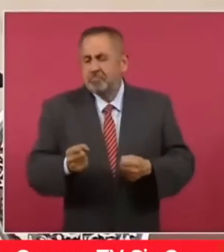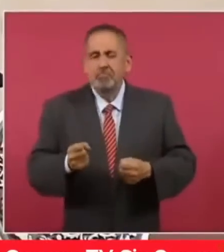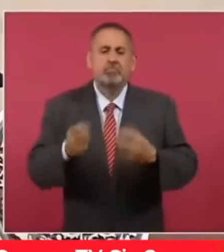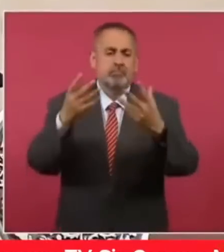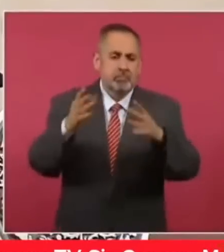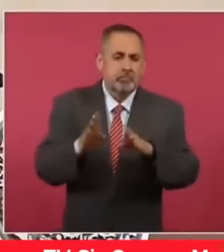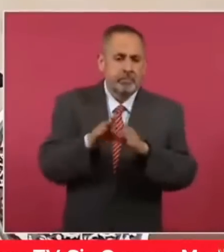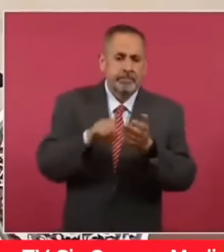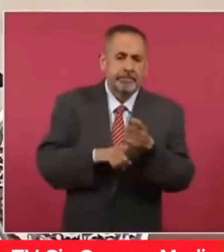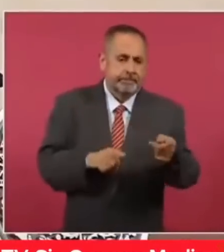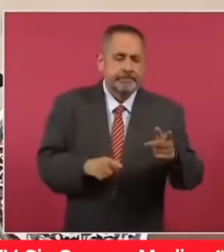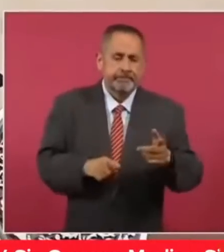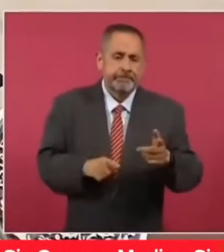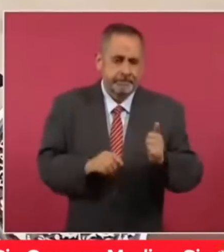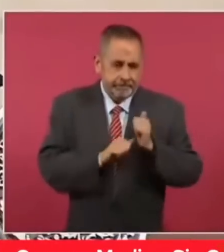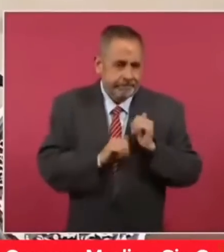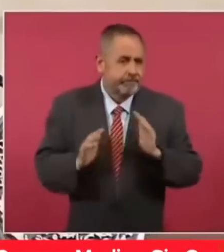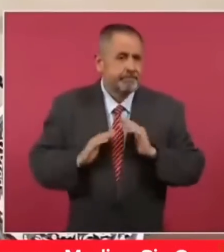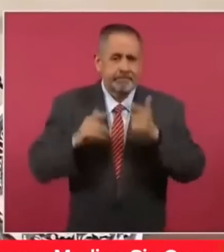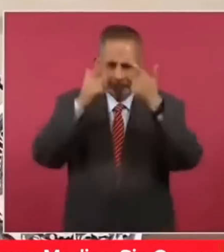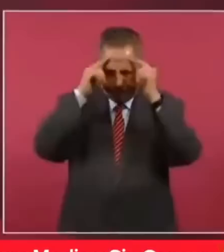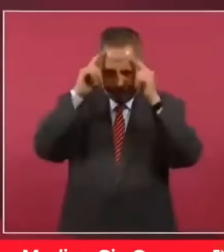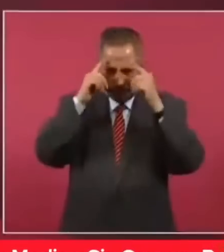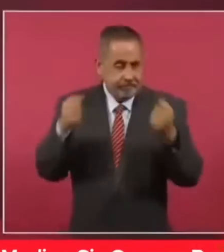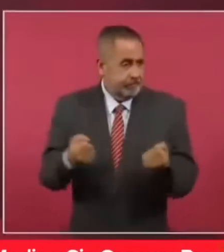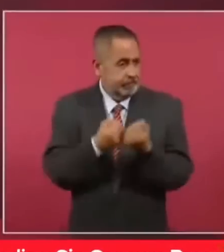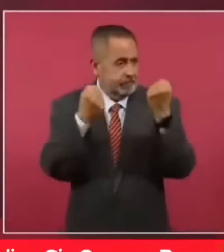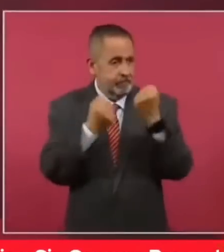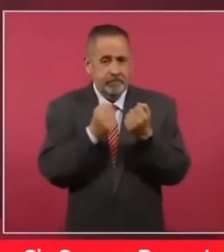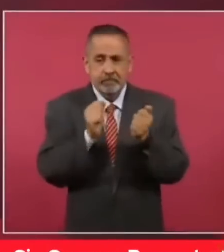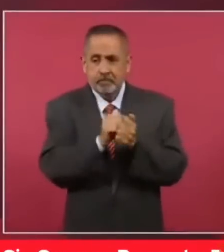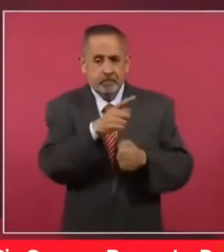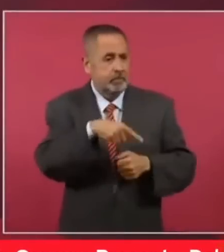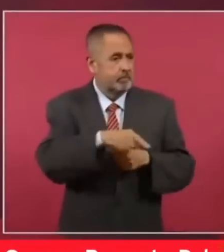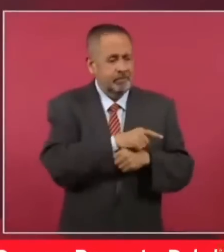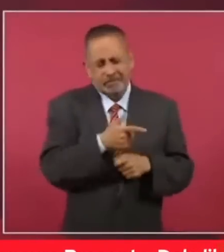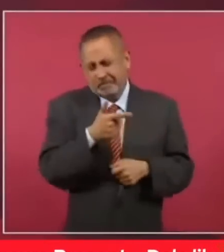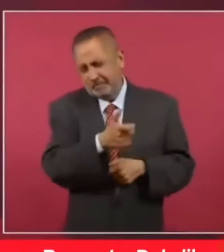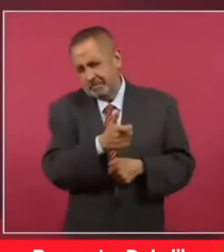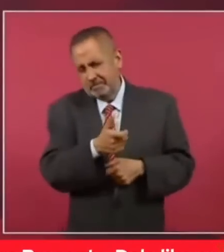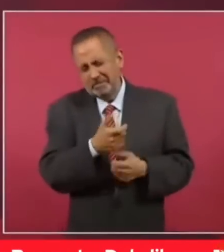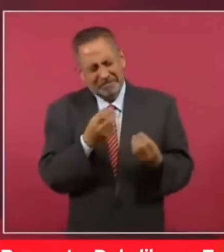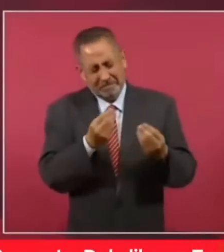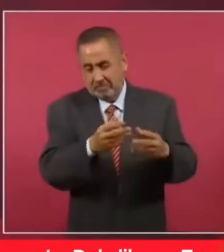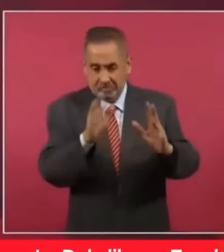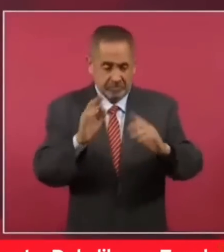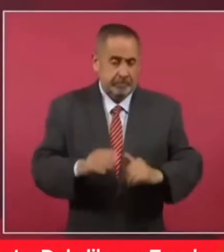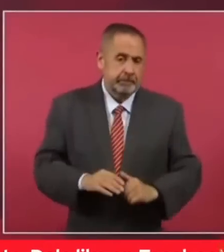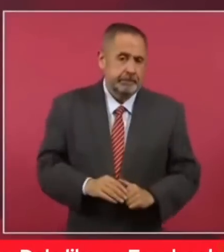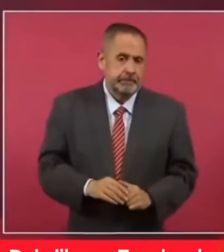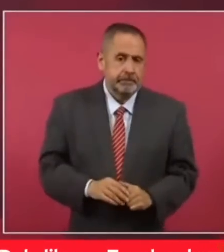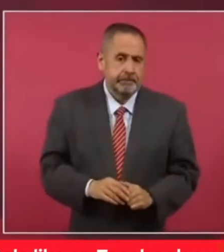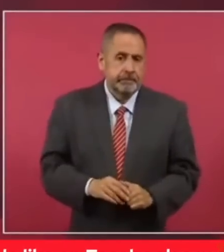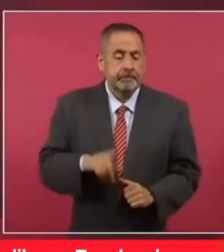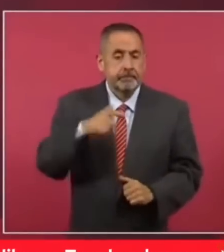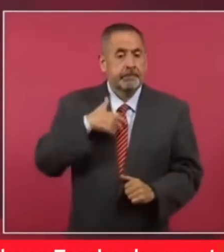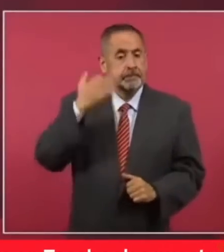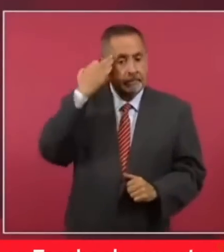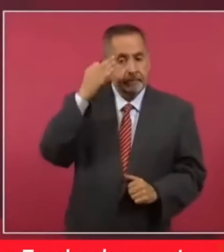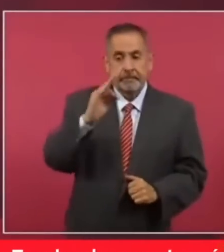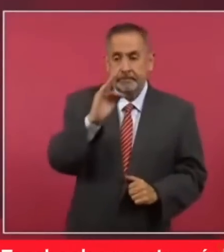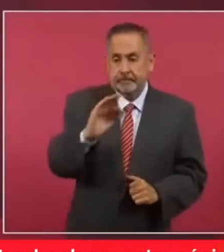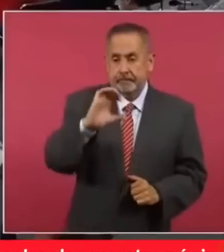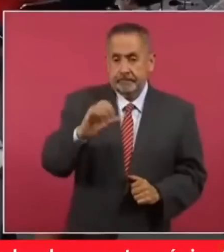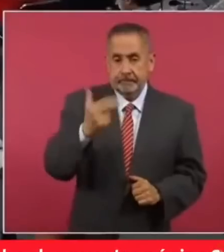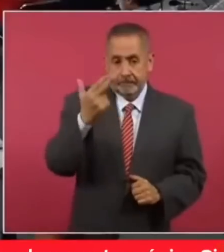de elementos del ejército, de la marina, con delincuencia. Porque en el tiempo de Calderón,